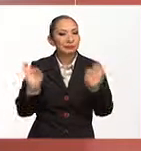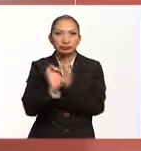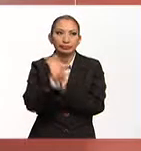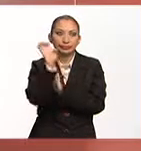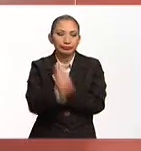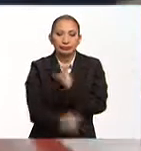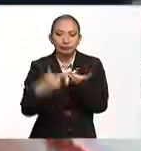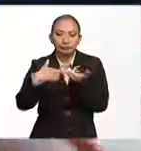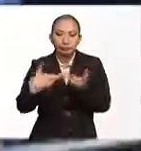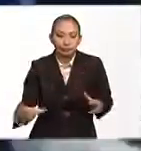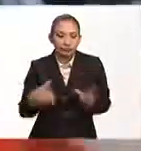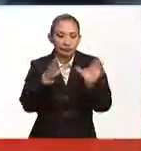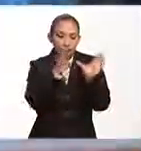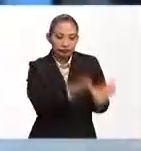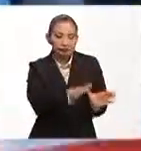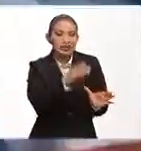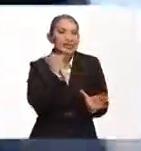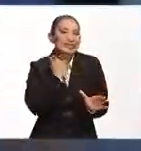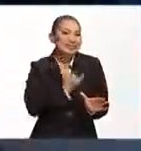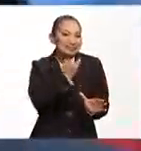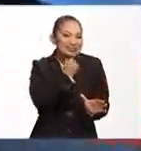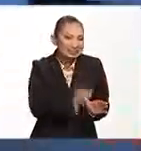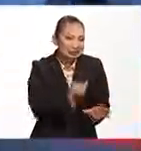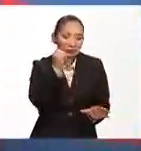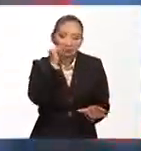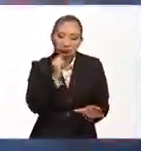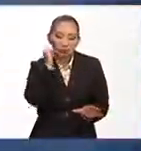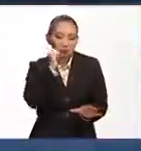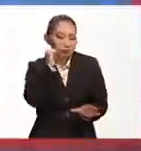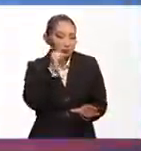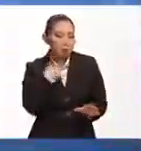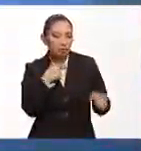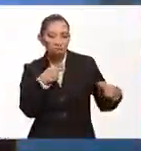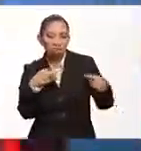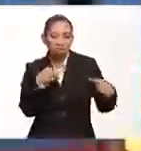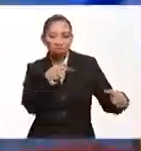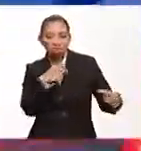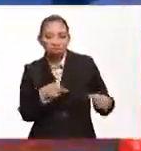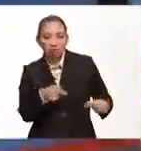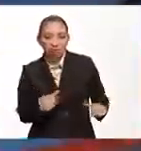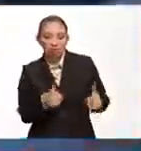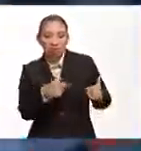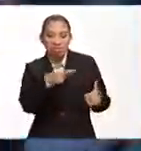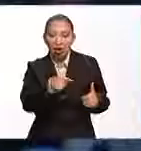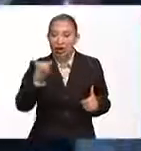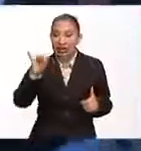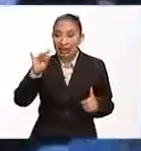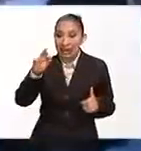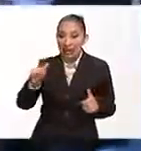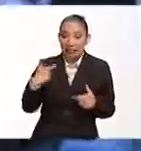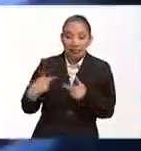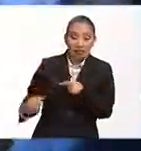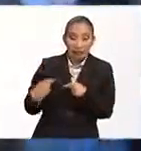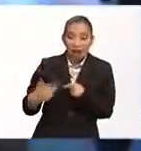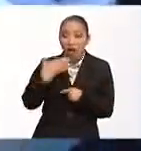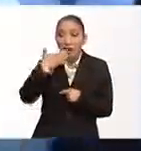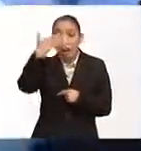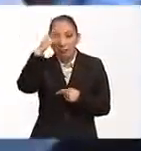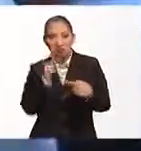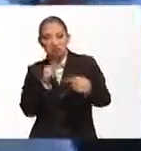las relaciones con Israel. Siempre ha tenido una rivalidad geopolítica con Irán, por ejemplo, con Arabia